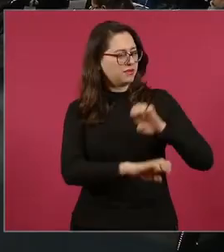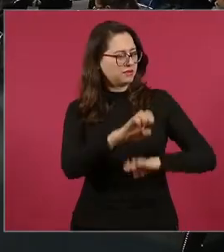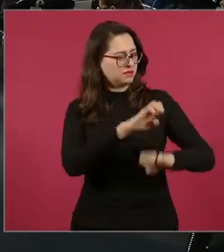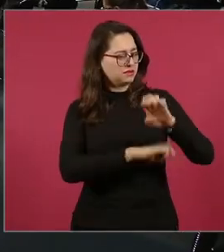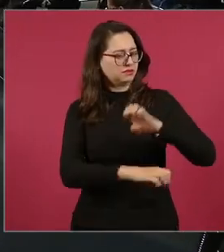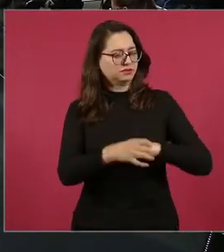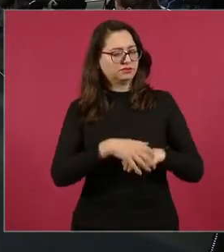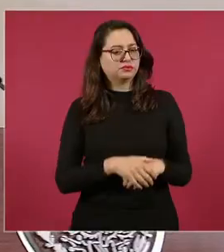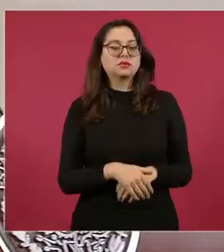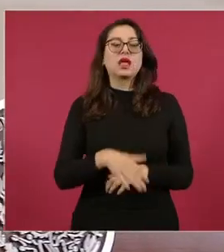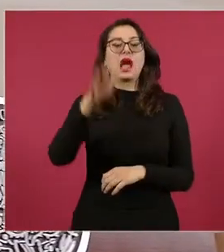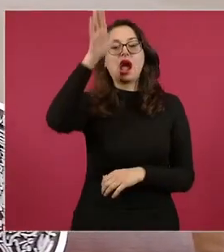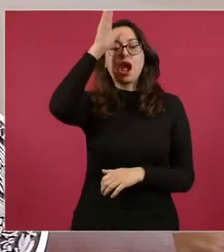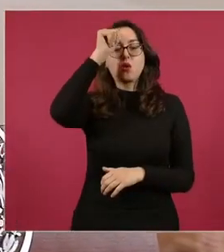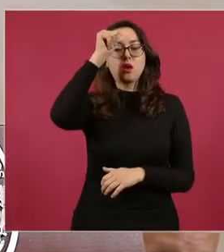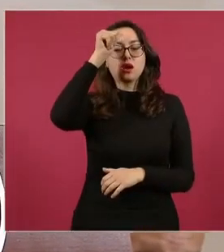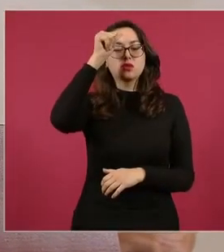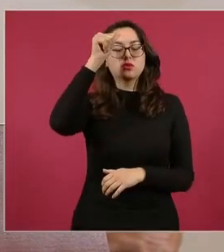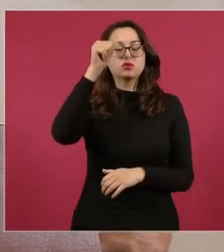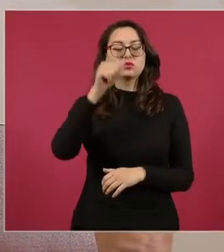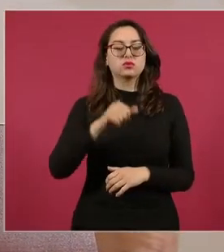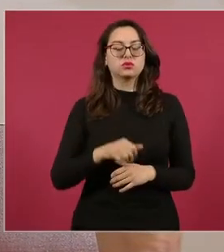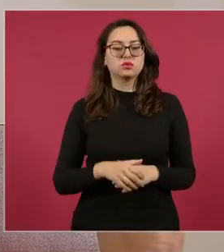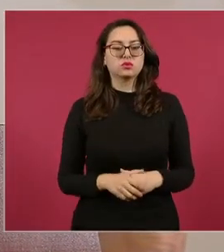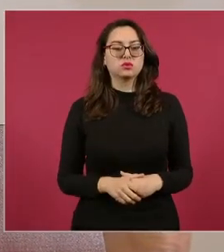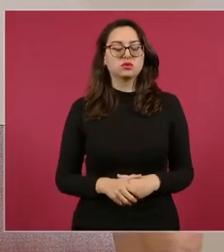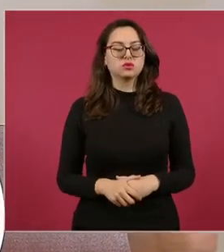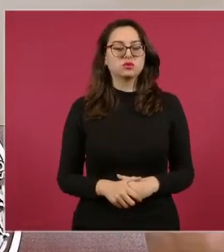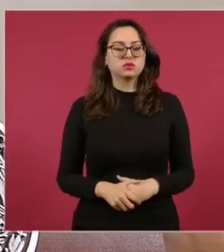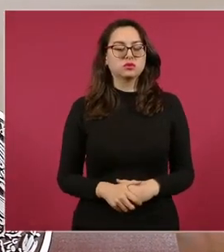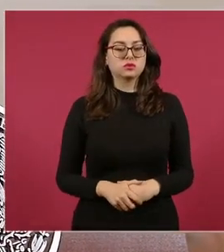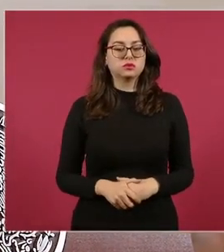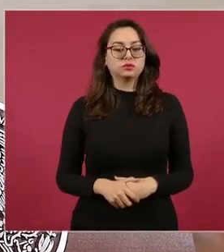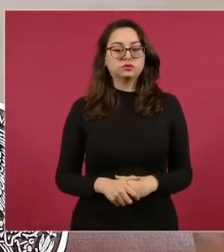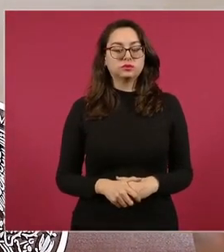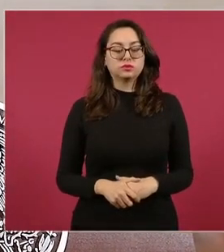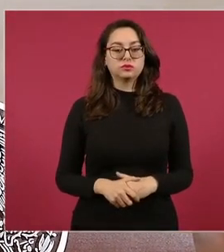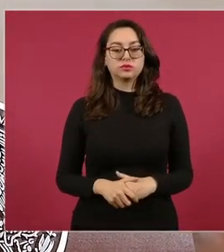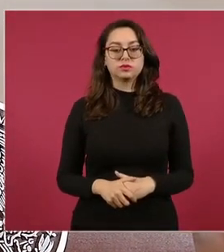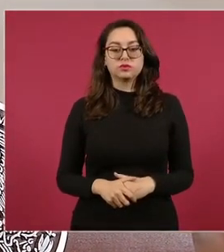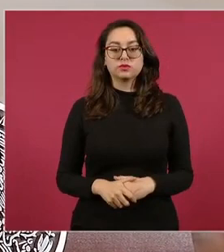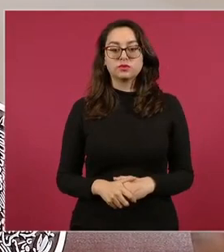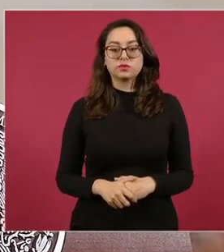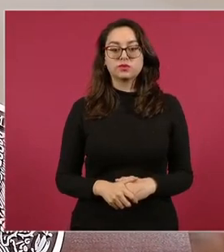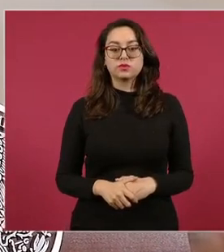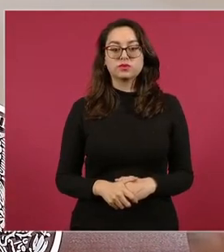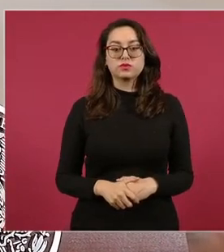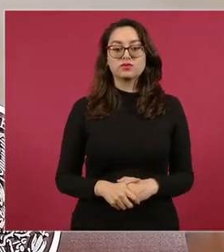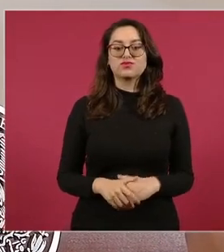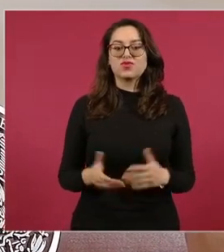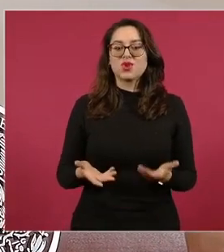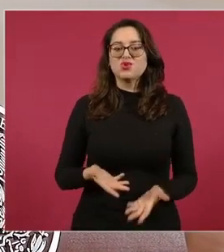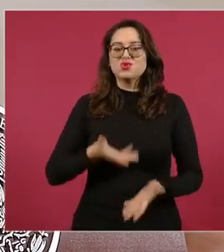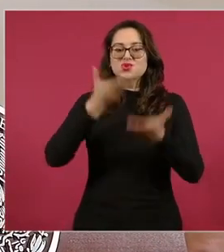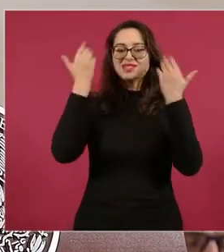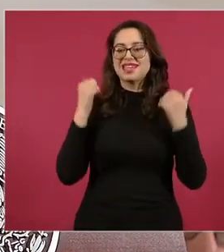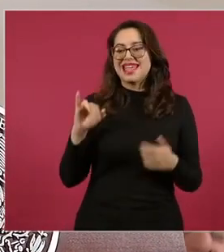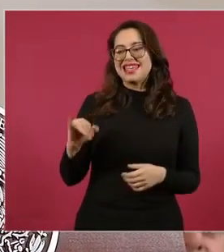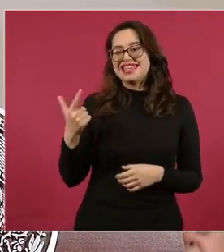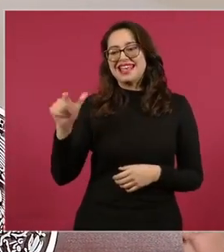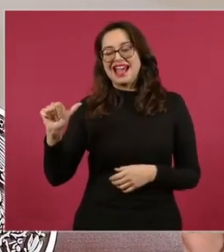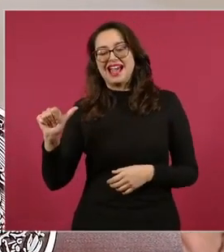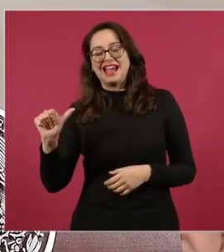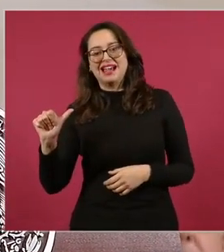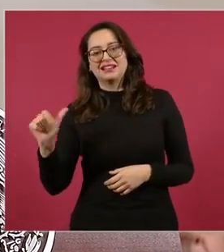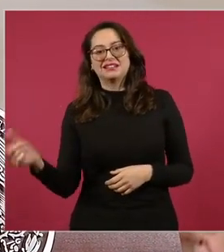es un convenio que hicieron con, que no sé si es IGA o OHL.